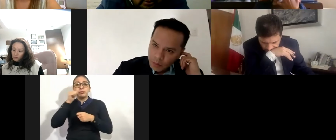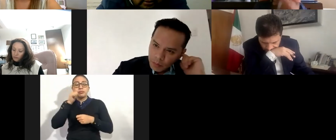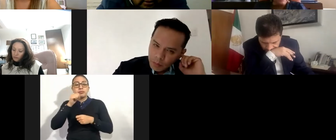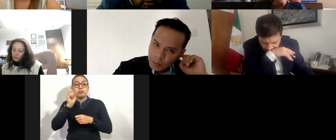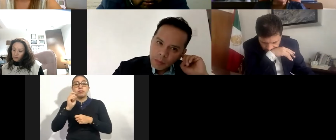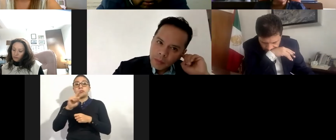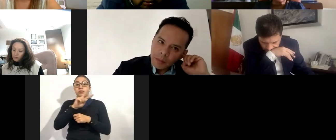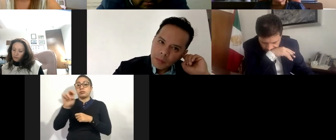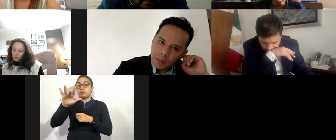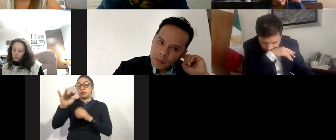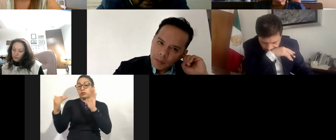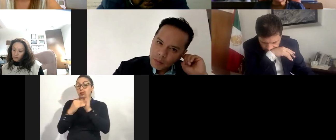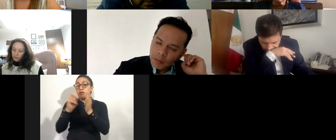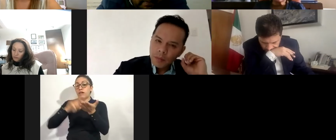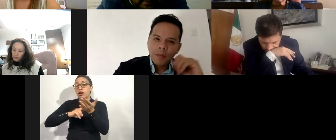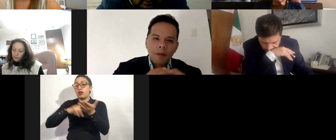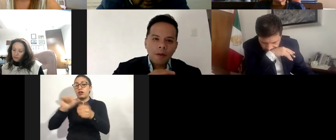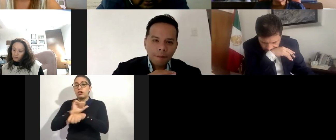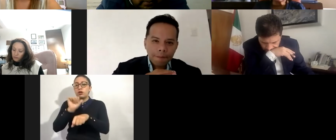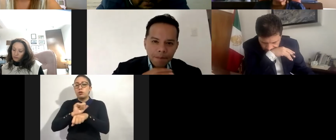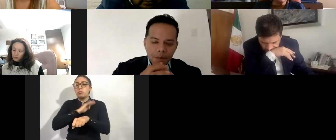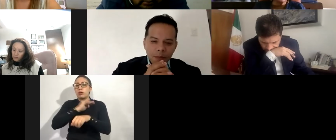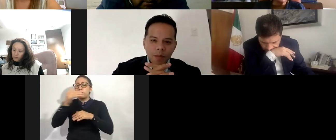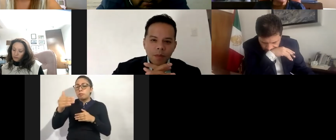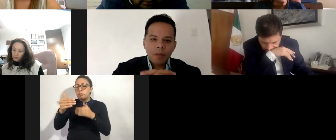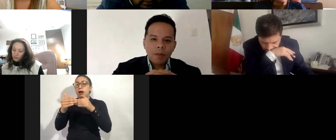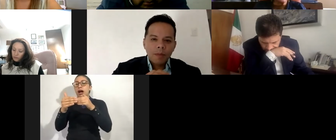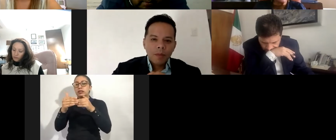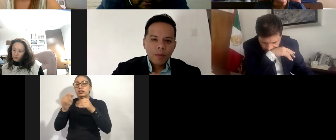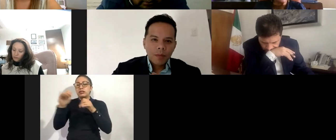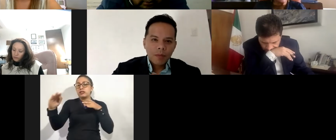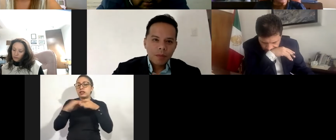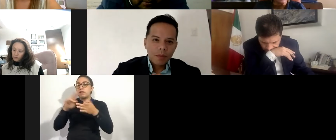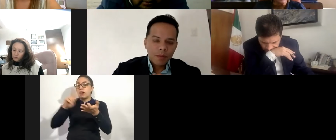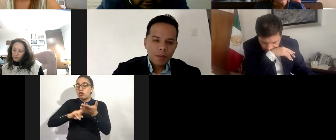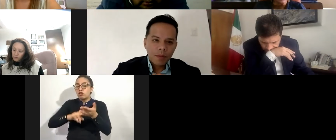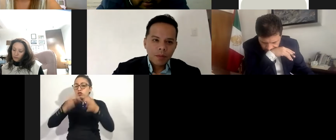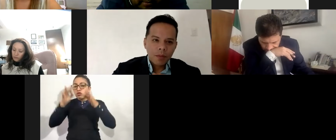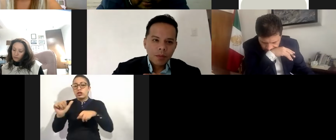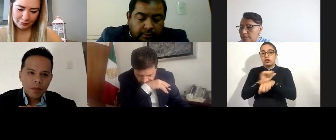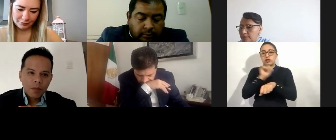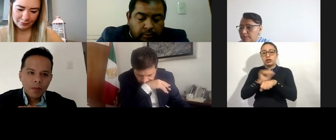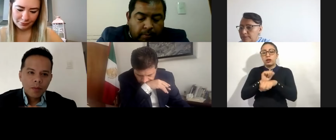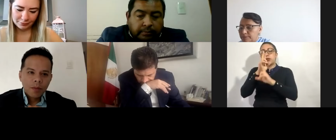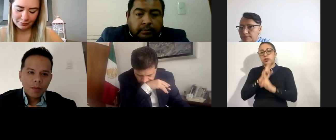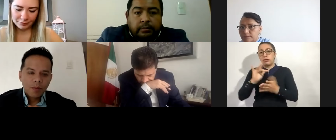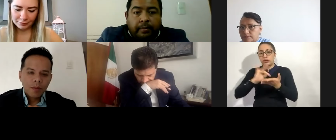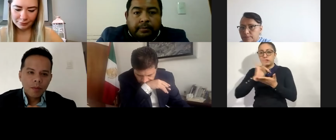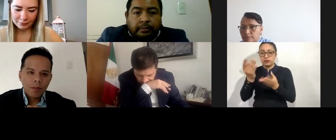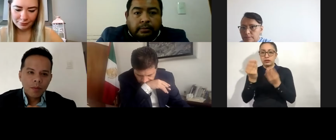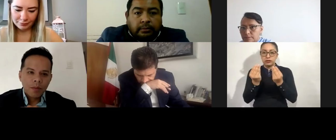a una cantidad cercana a lo que establece el Estado de México en materia de subsidio. Por sus respuestas, muchas gracias.